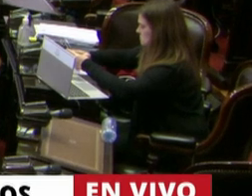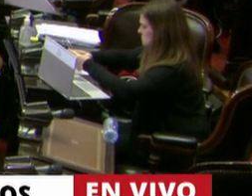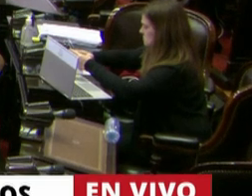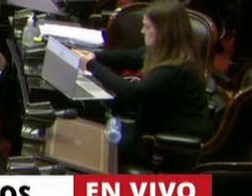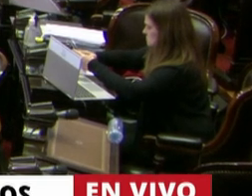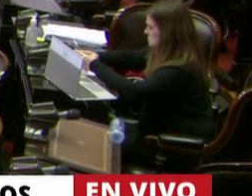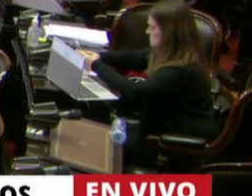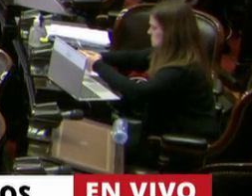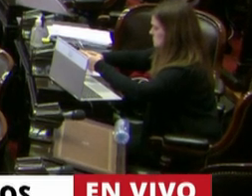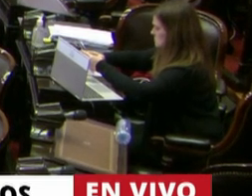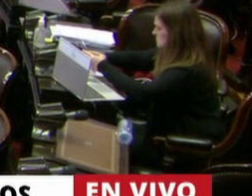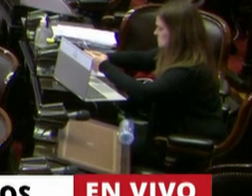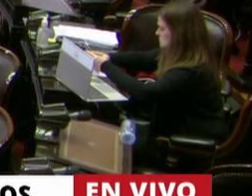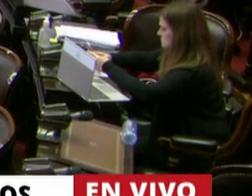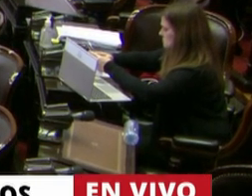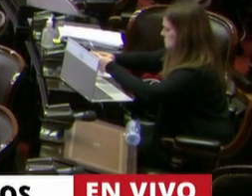tiempo